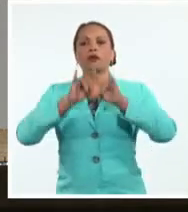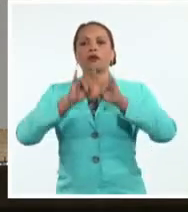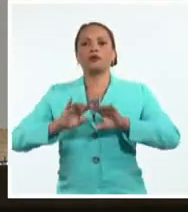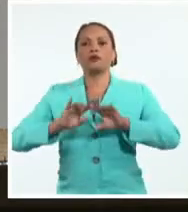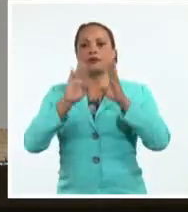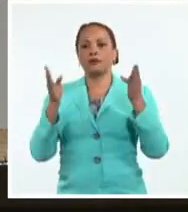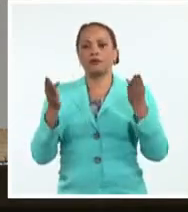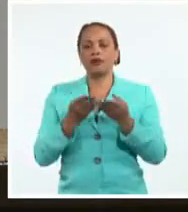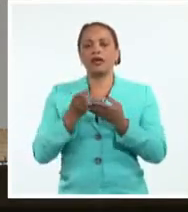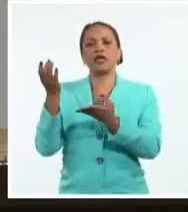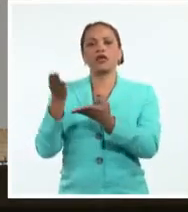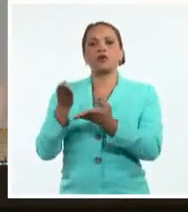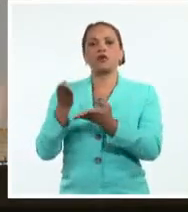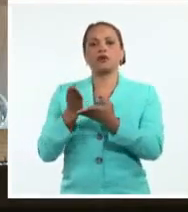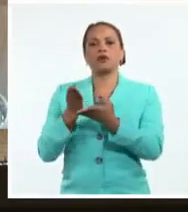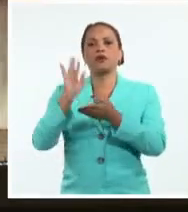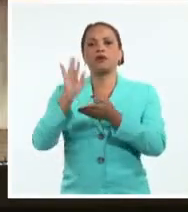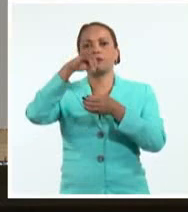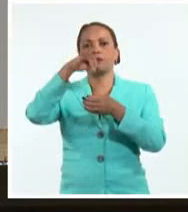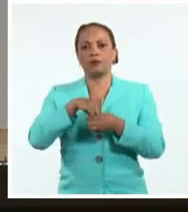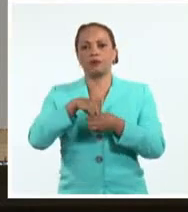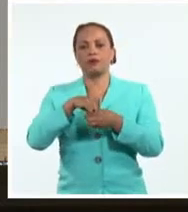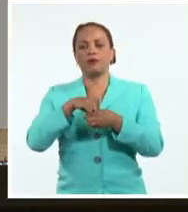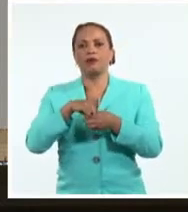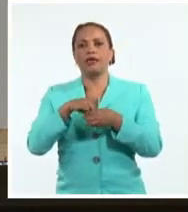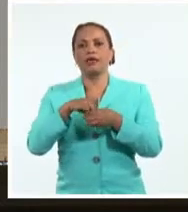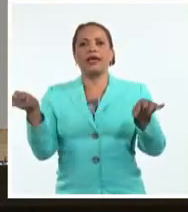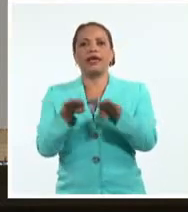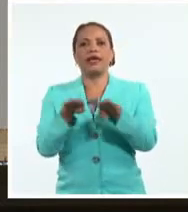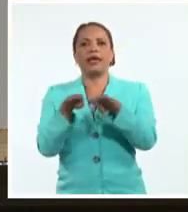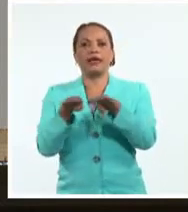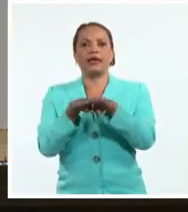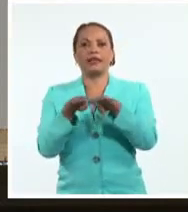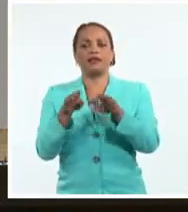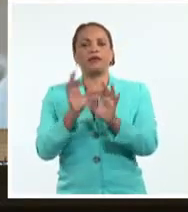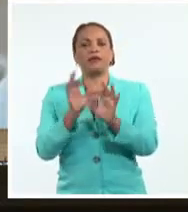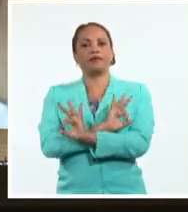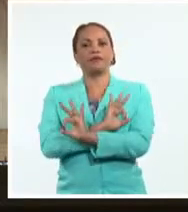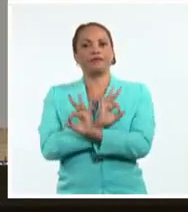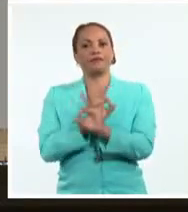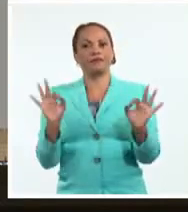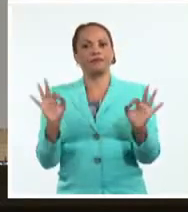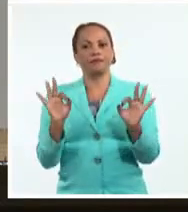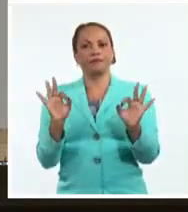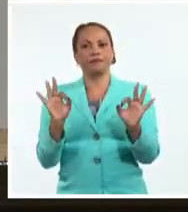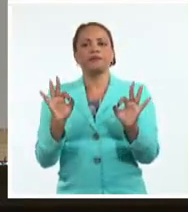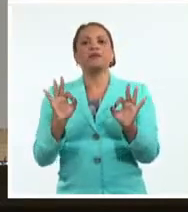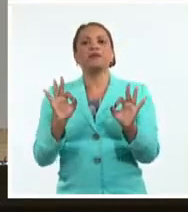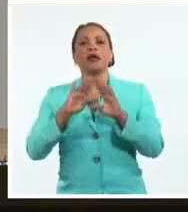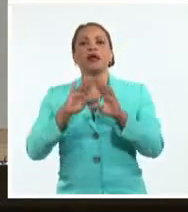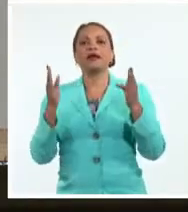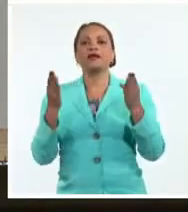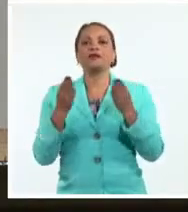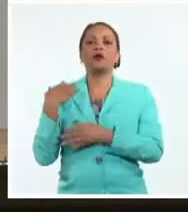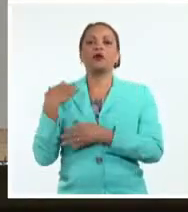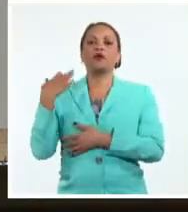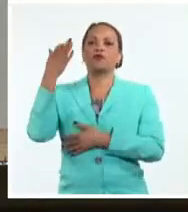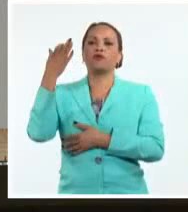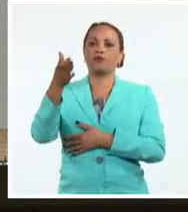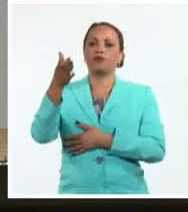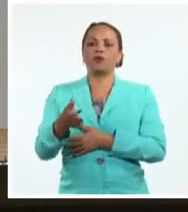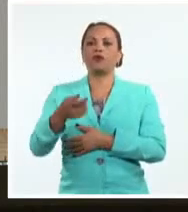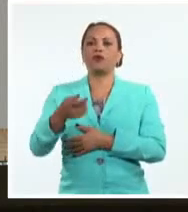una educación inclusiva, equitativa y de calidad a lo largo de toda la vida como un